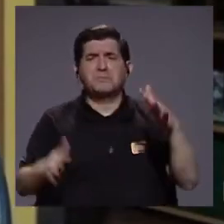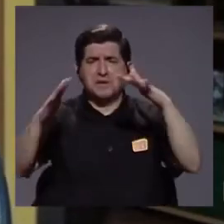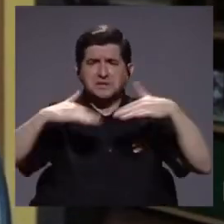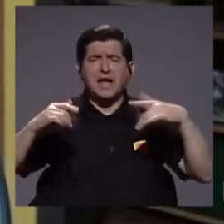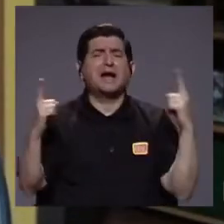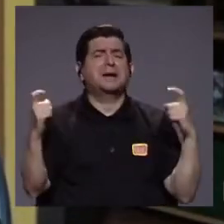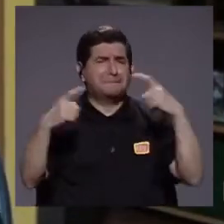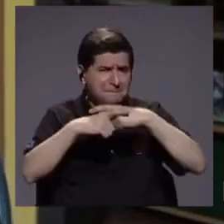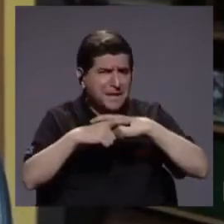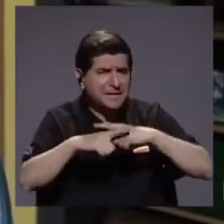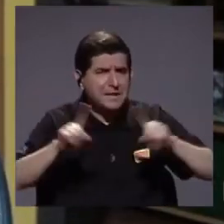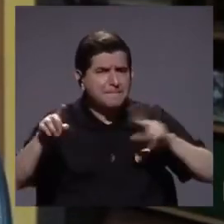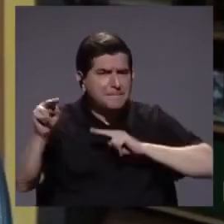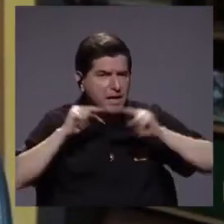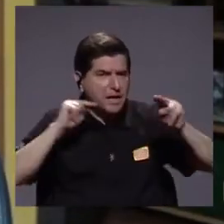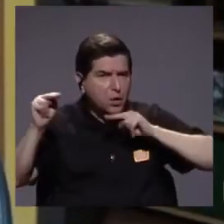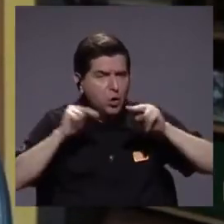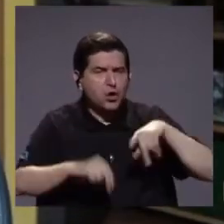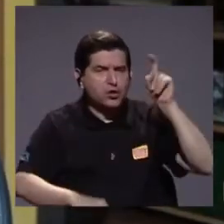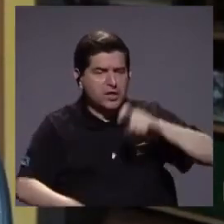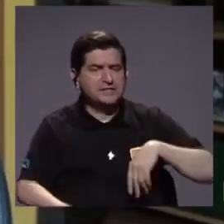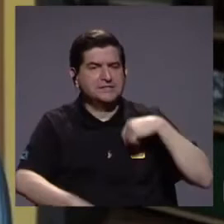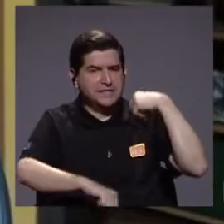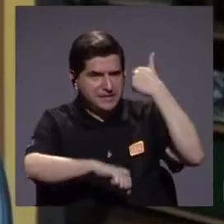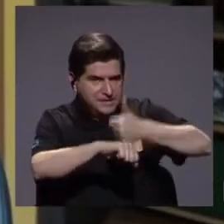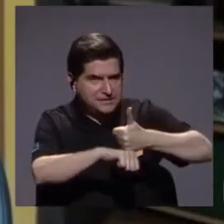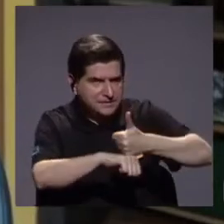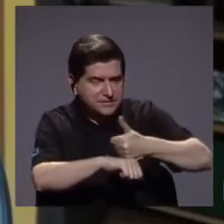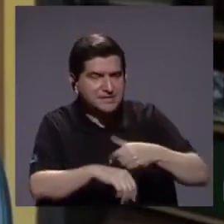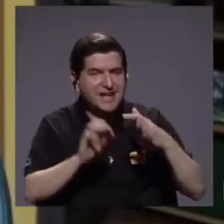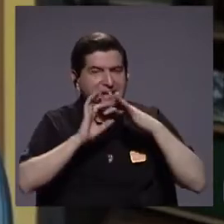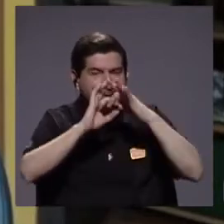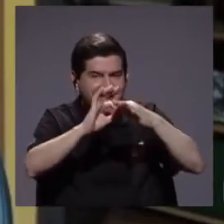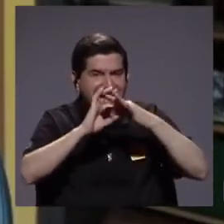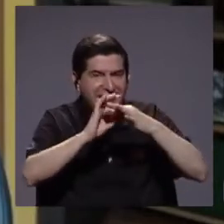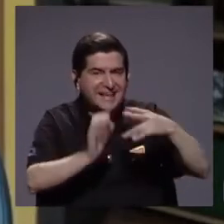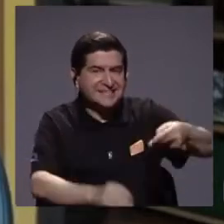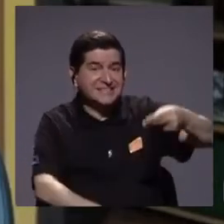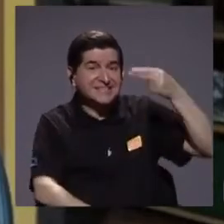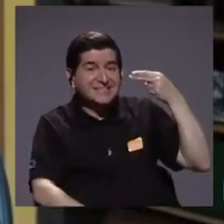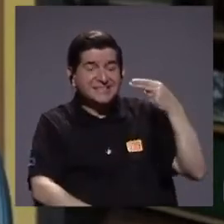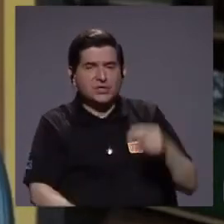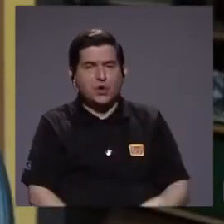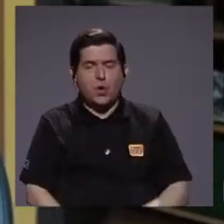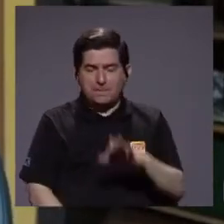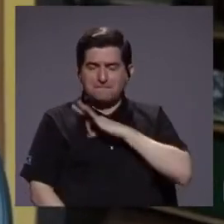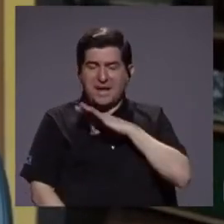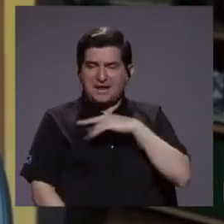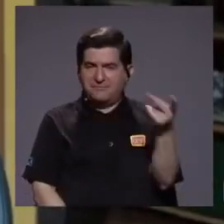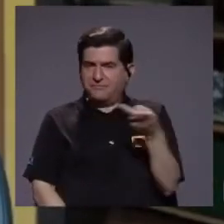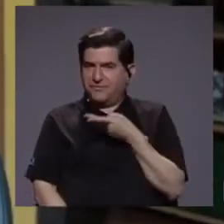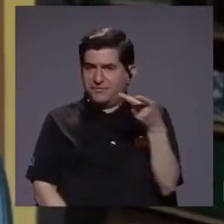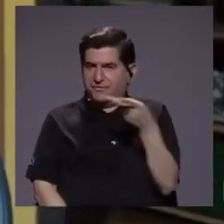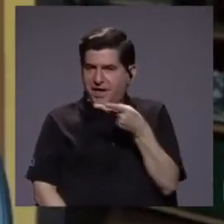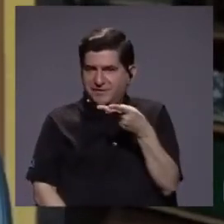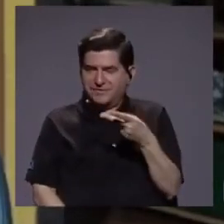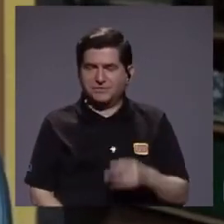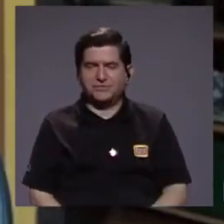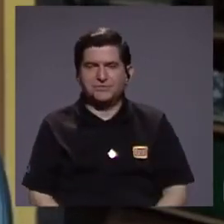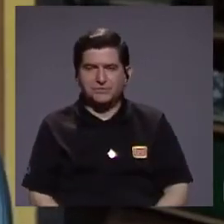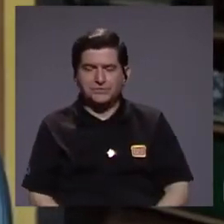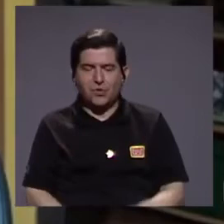muy complejo, pero en esta negociación se debe destacar la relación histórica de mutuo beneficio entre